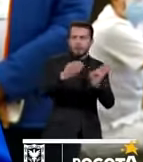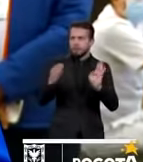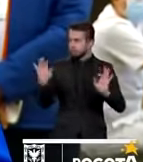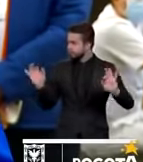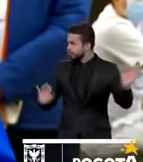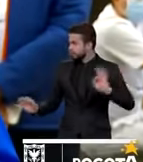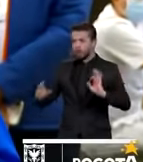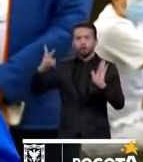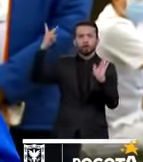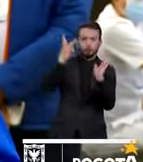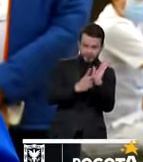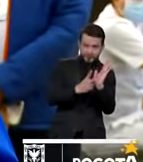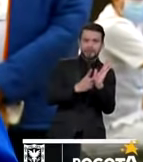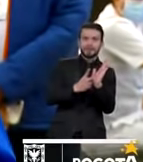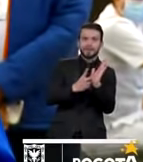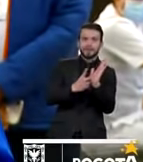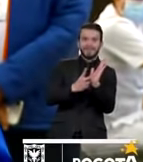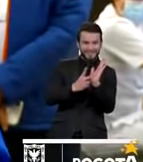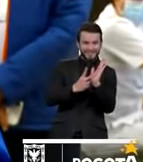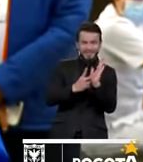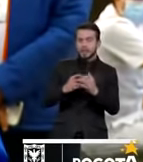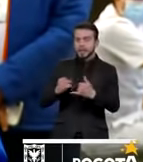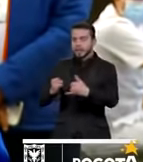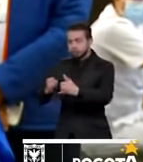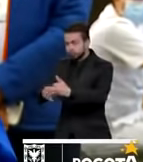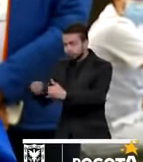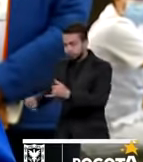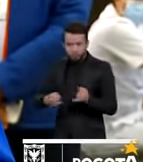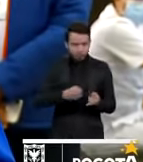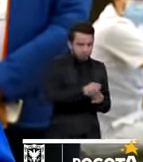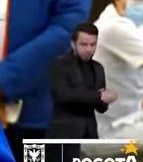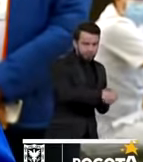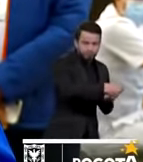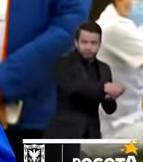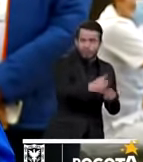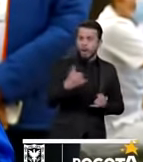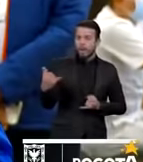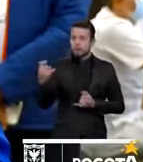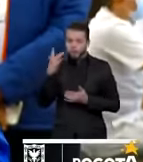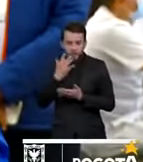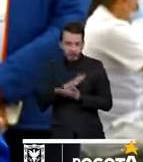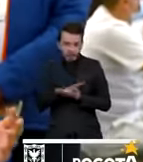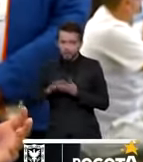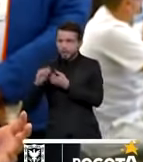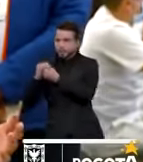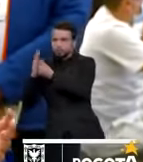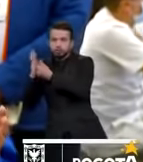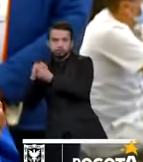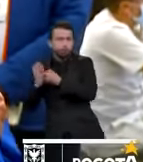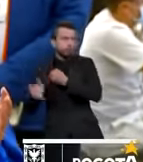todos instalados, todas las redes de servicios públicos, sanitarias, listas